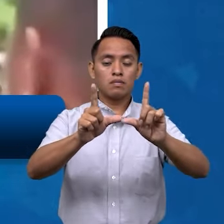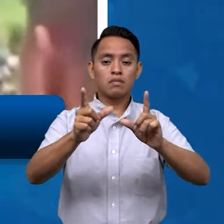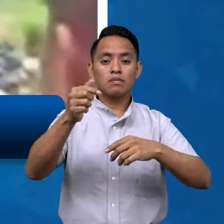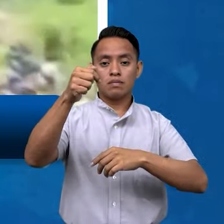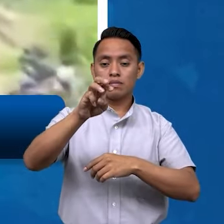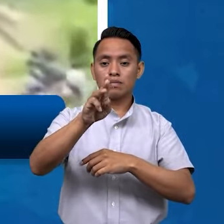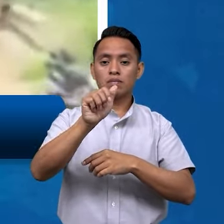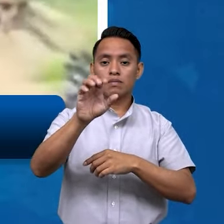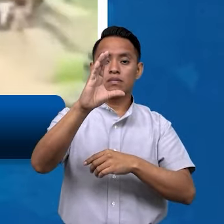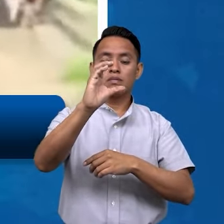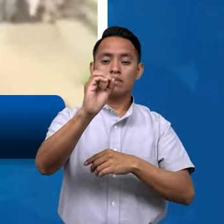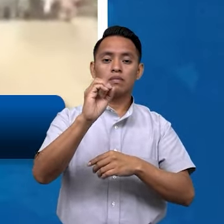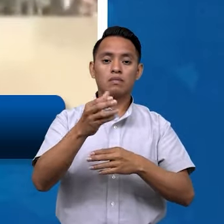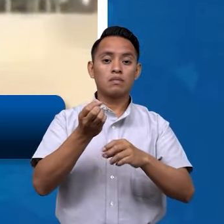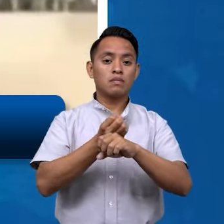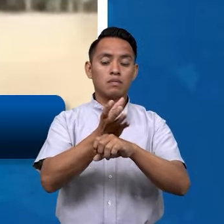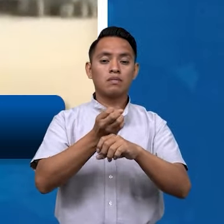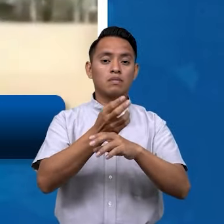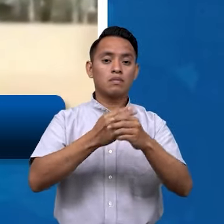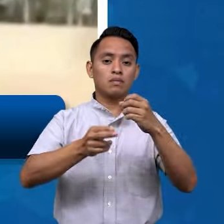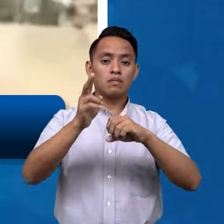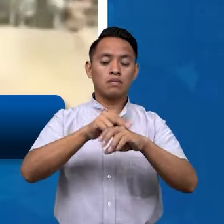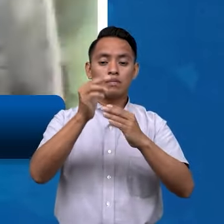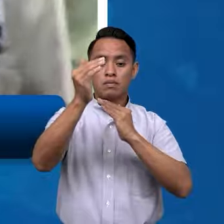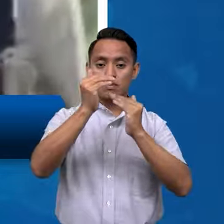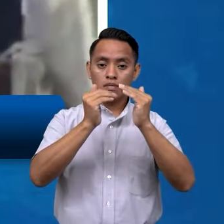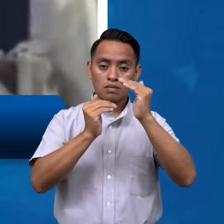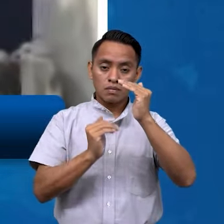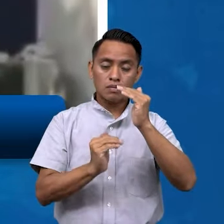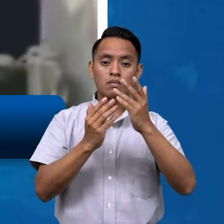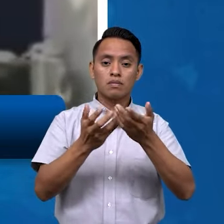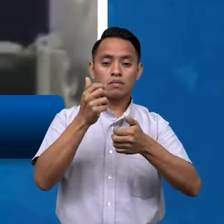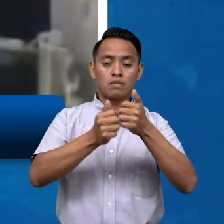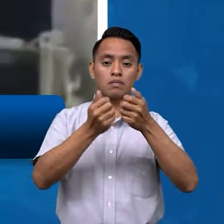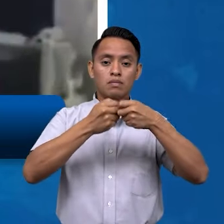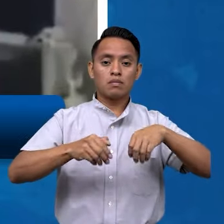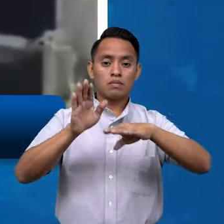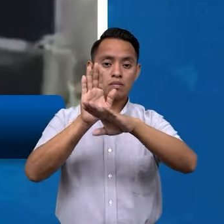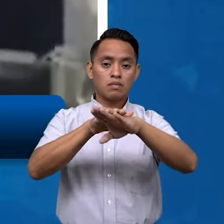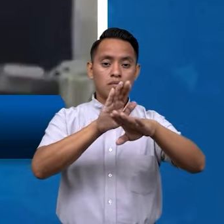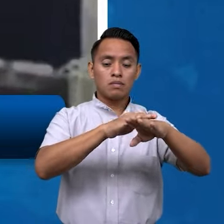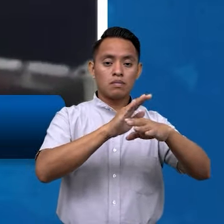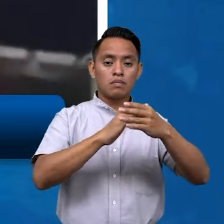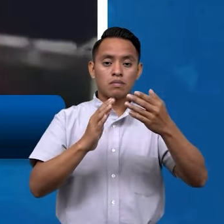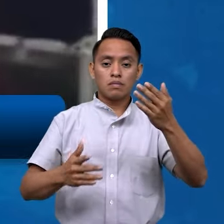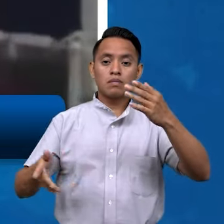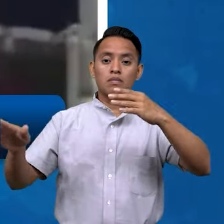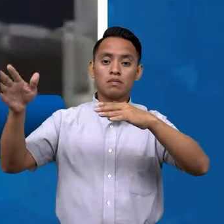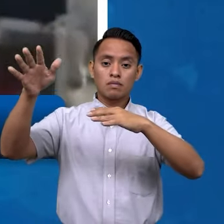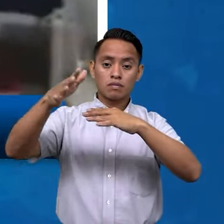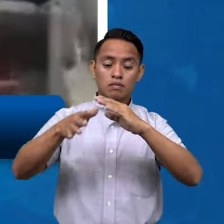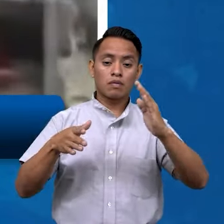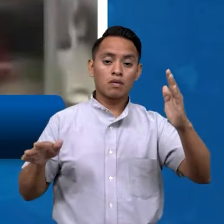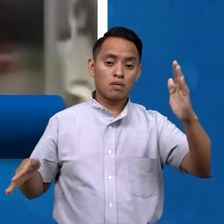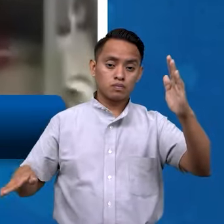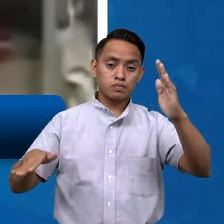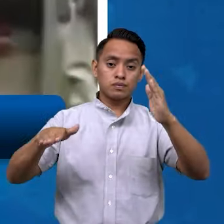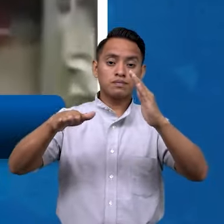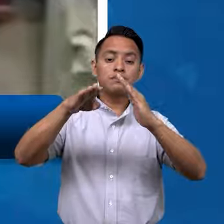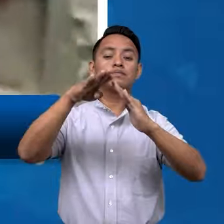Maco. El Consejo Nacional de Gestión y Reducción del Riesgo de Desastres ha alertado que las inundaciones y deslizamientos de